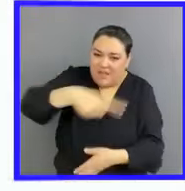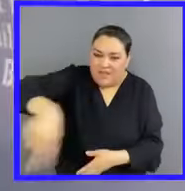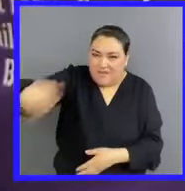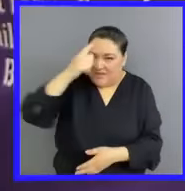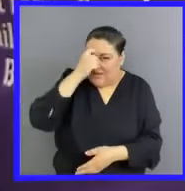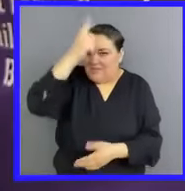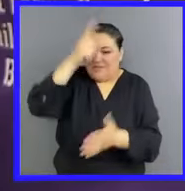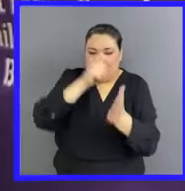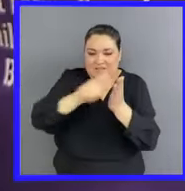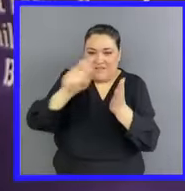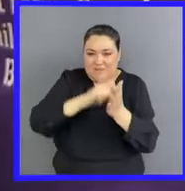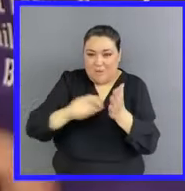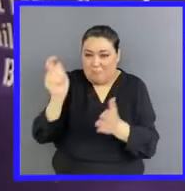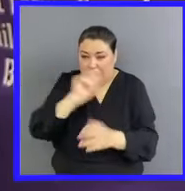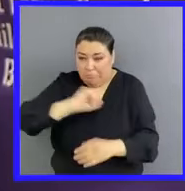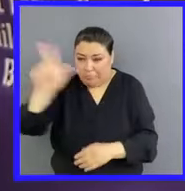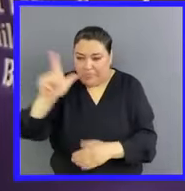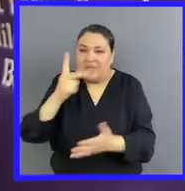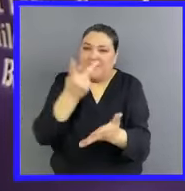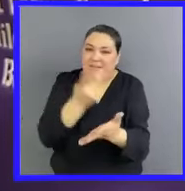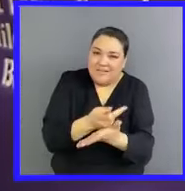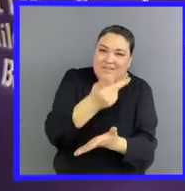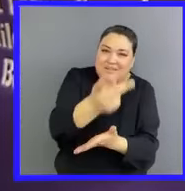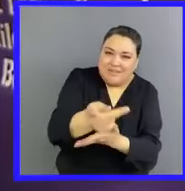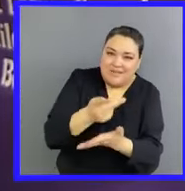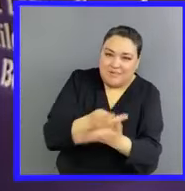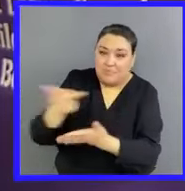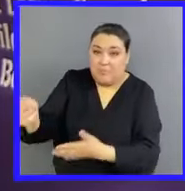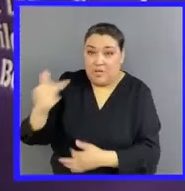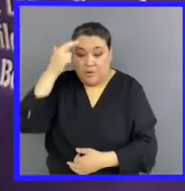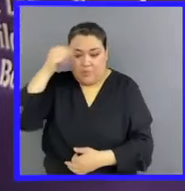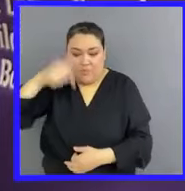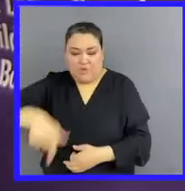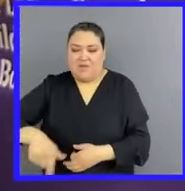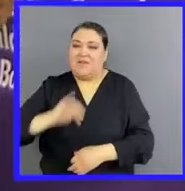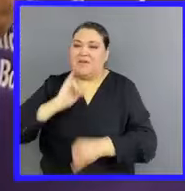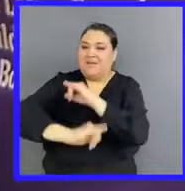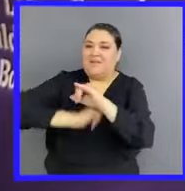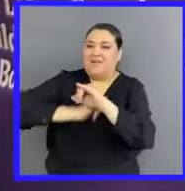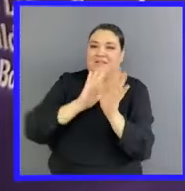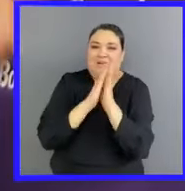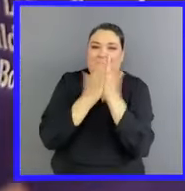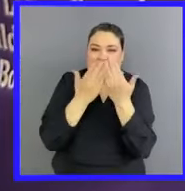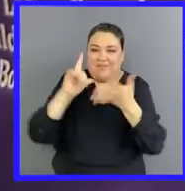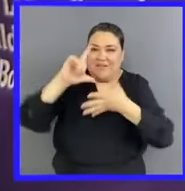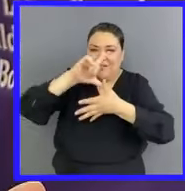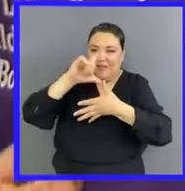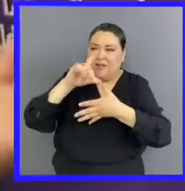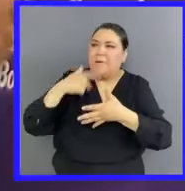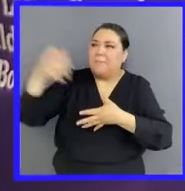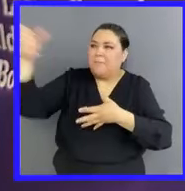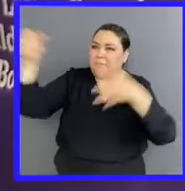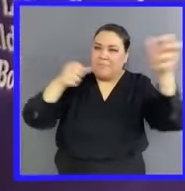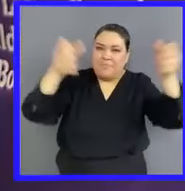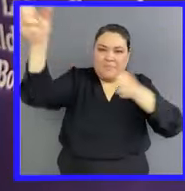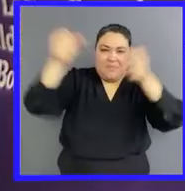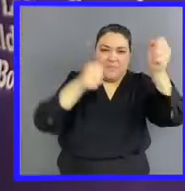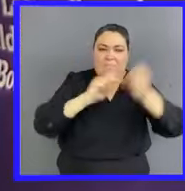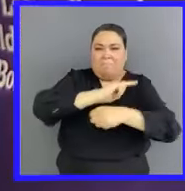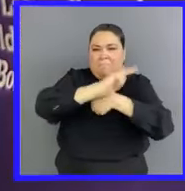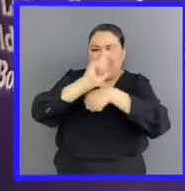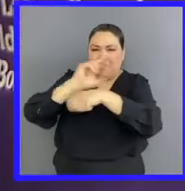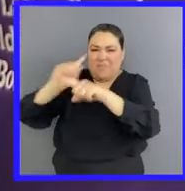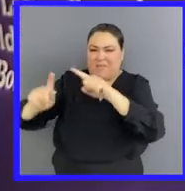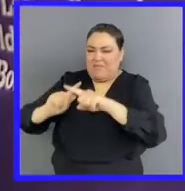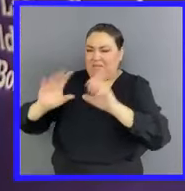literarias. Ofrecemos los premios internacionales del libro latino, traemos a autores de todo el mundo. Este